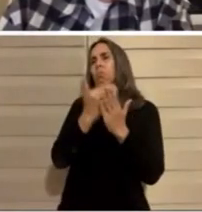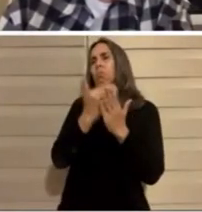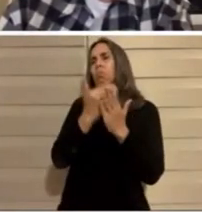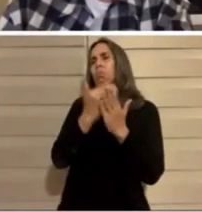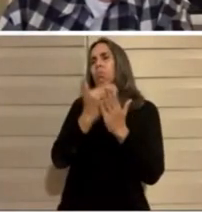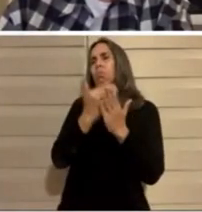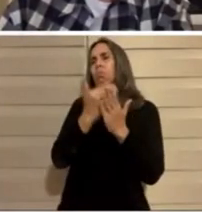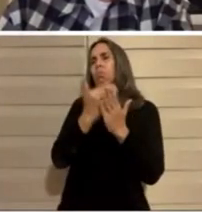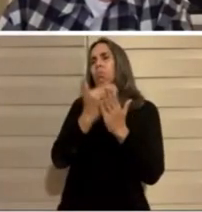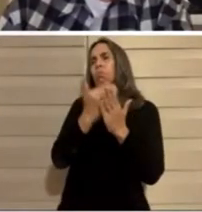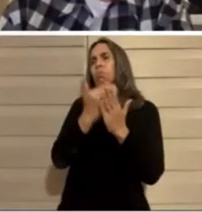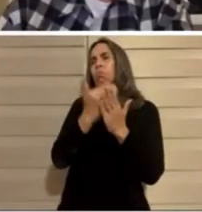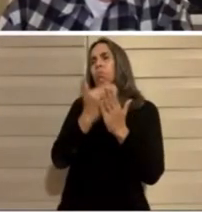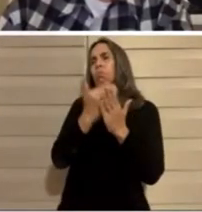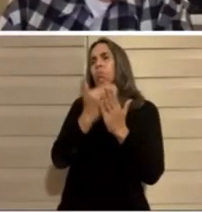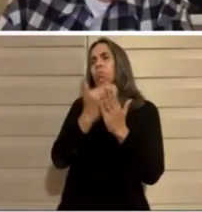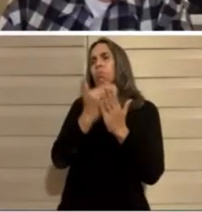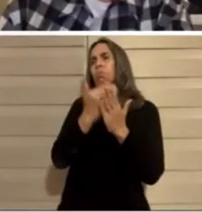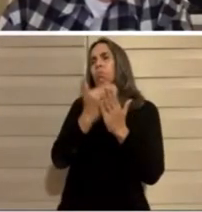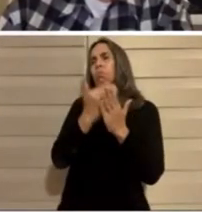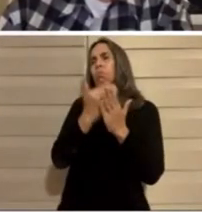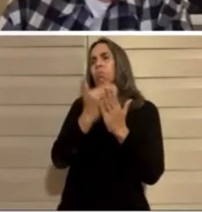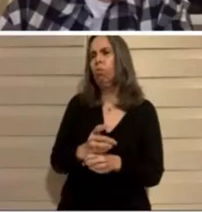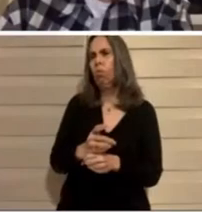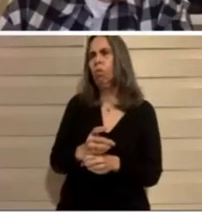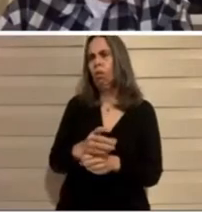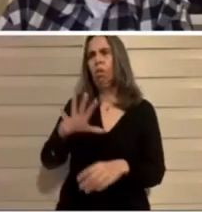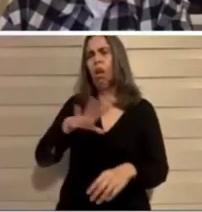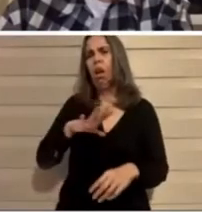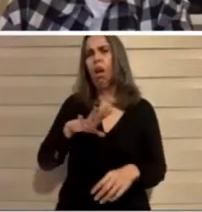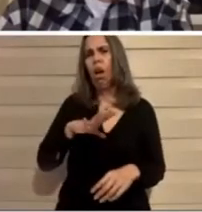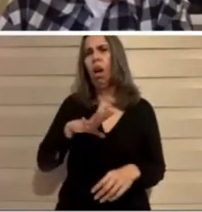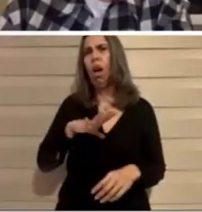Los museos de la Ciudad de México, en el país, en general.